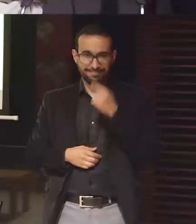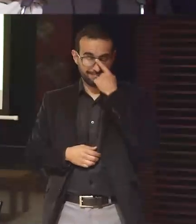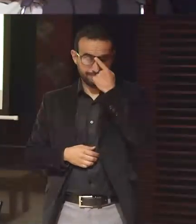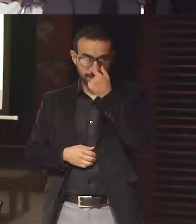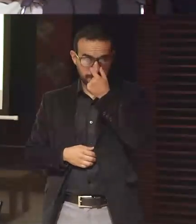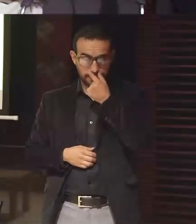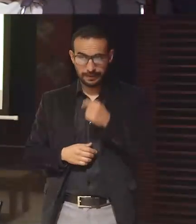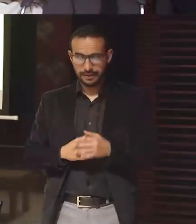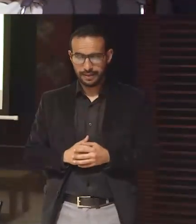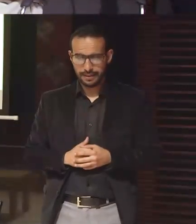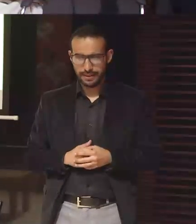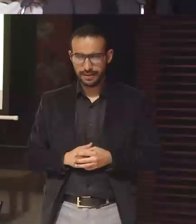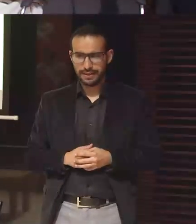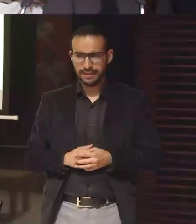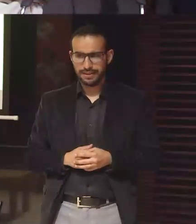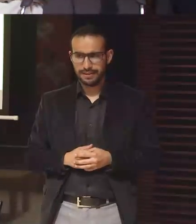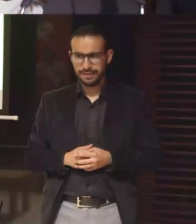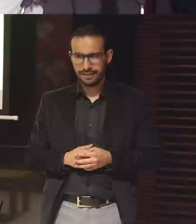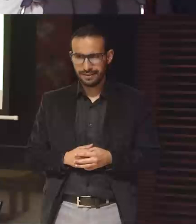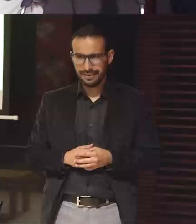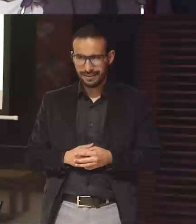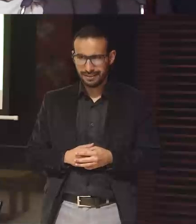Pero tú ya estás bien. Hice un esfuerzo.